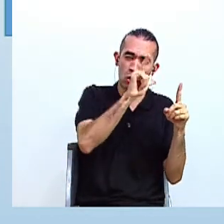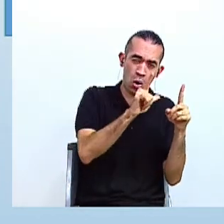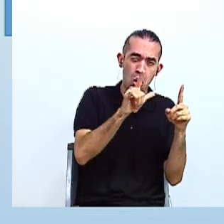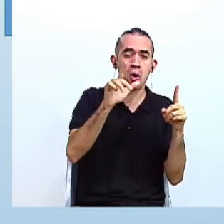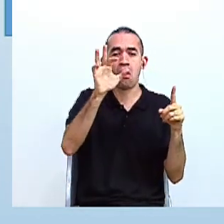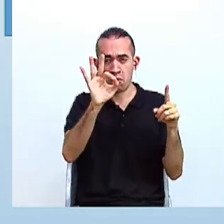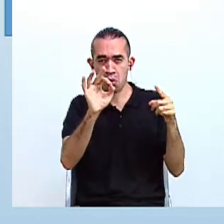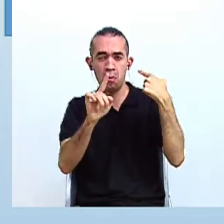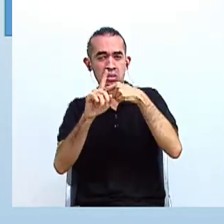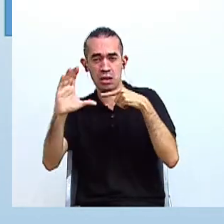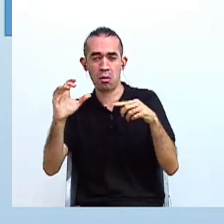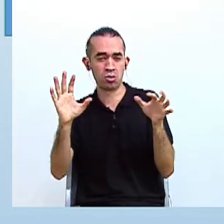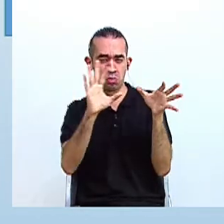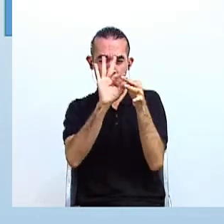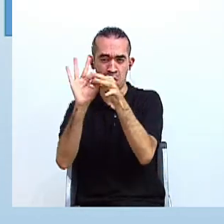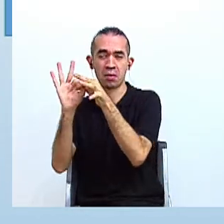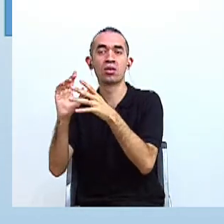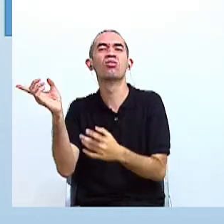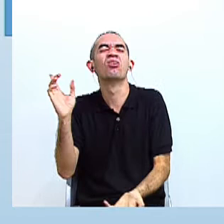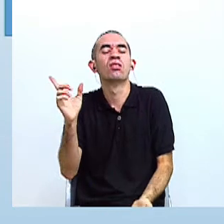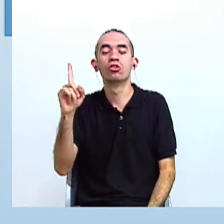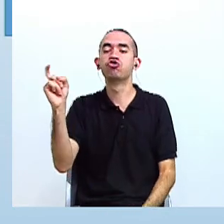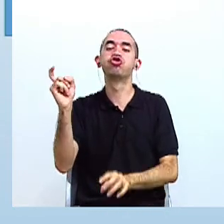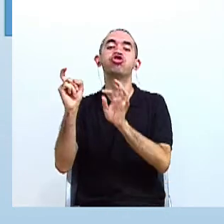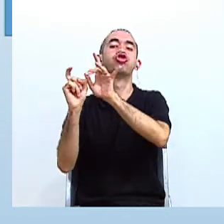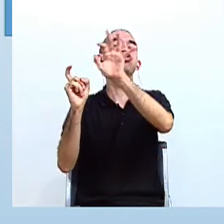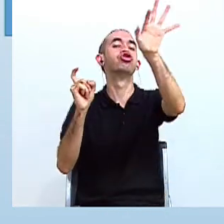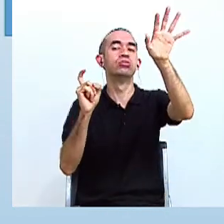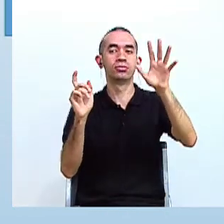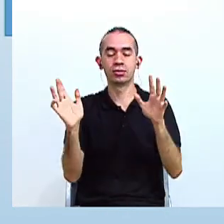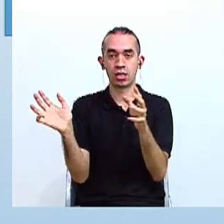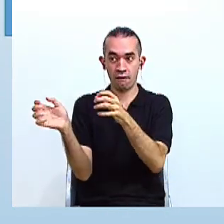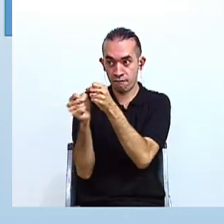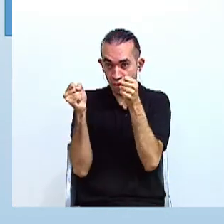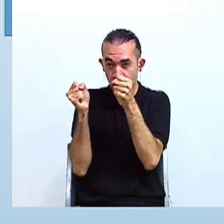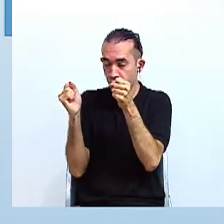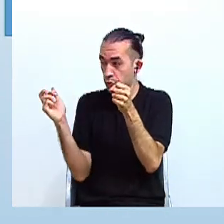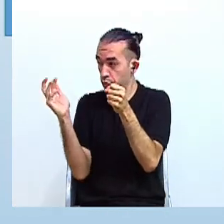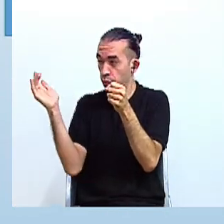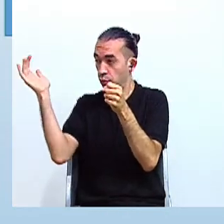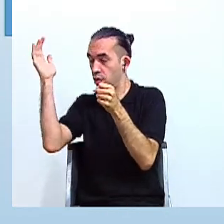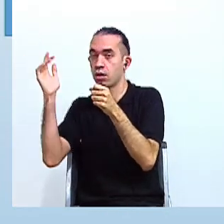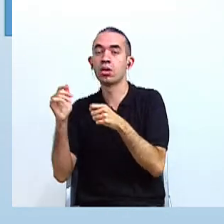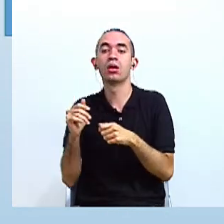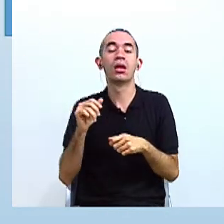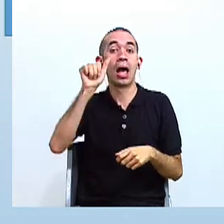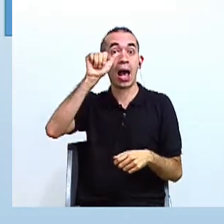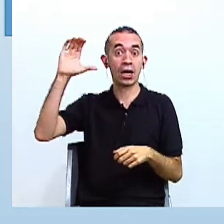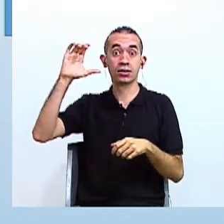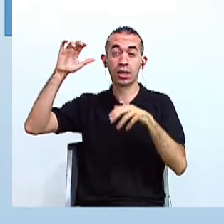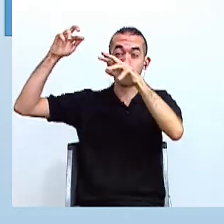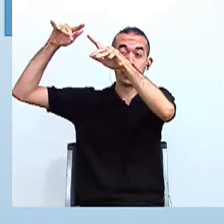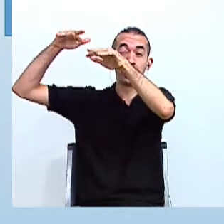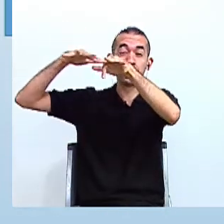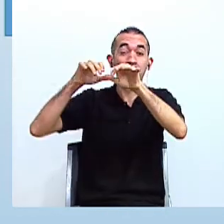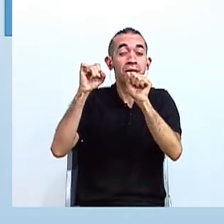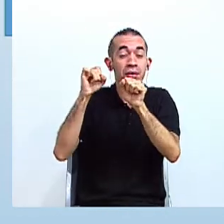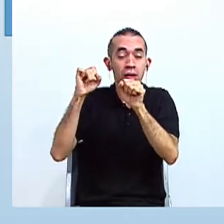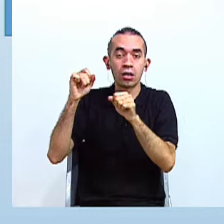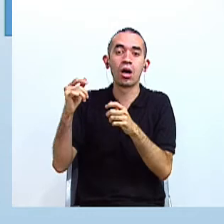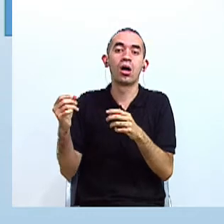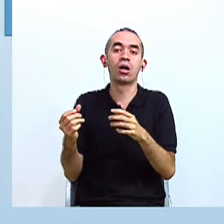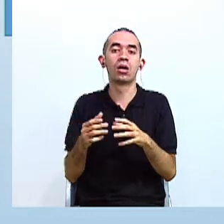los aerosoles en spray, de las máquinas refrigerantes, de los aires acondicionados, de la producción de espuma.